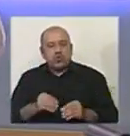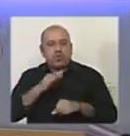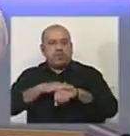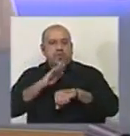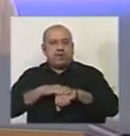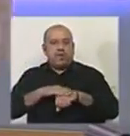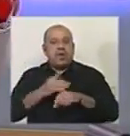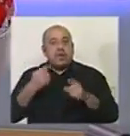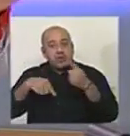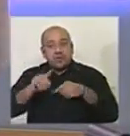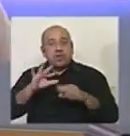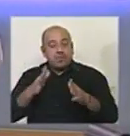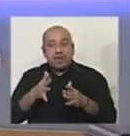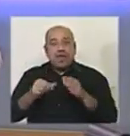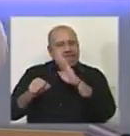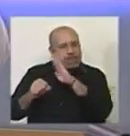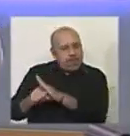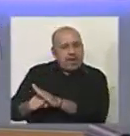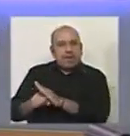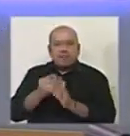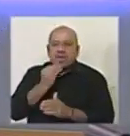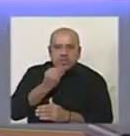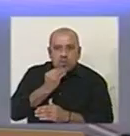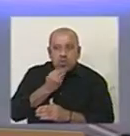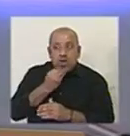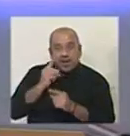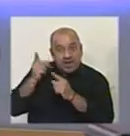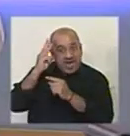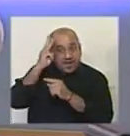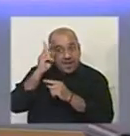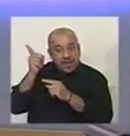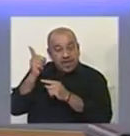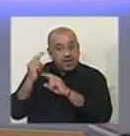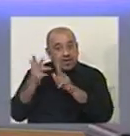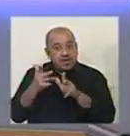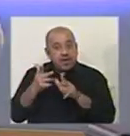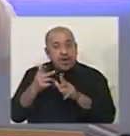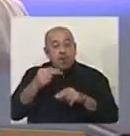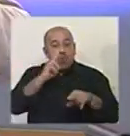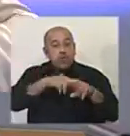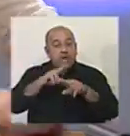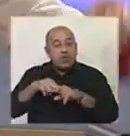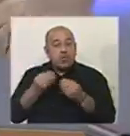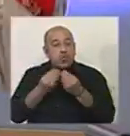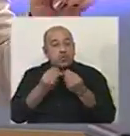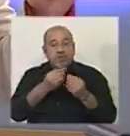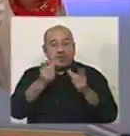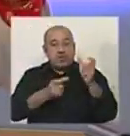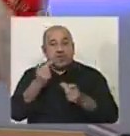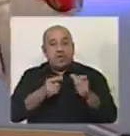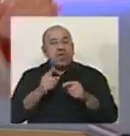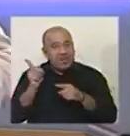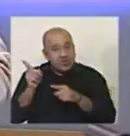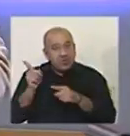para tapar lo que ha hecho este señor, lo que ha ordenado el príncipe heredero de 33 años, no solo han matado a una persona, sino que están dispuestos a sacrificar